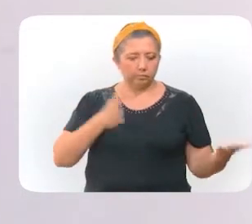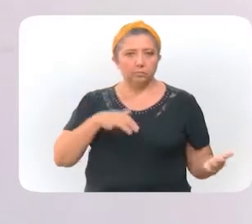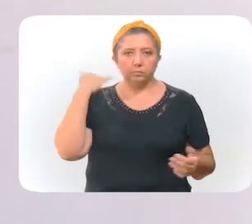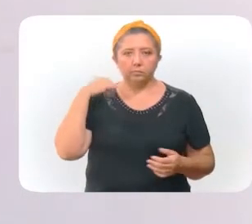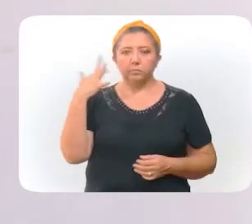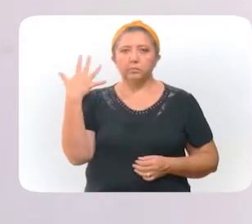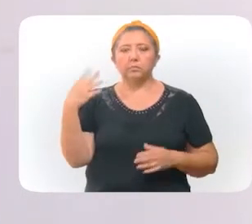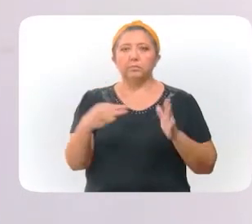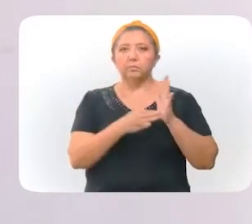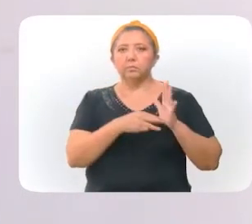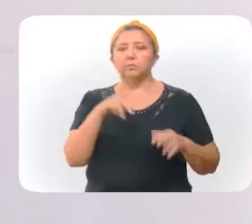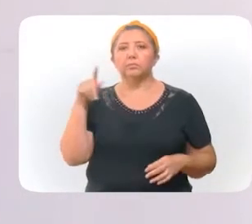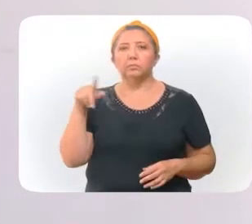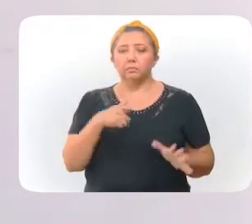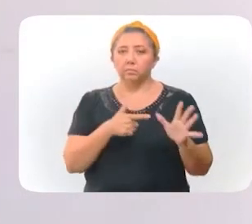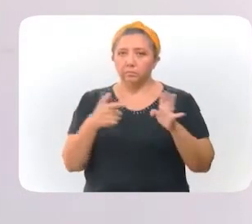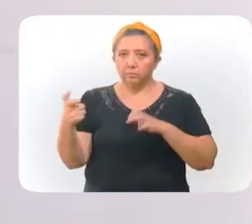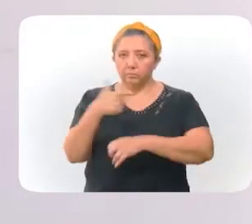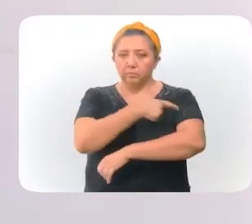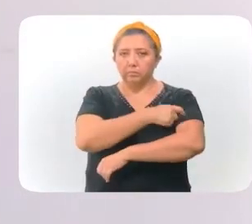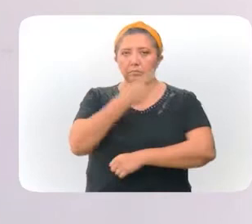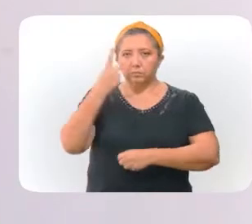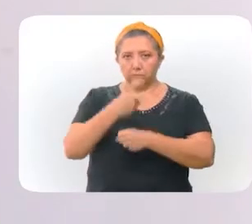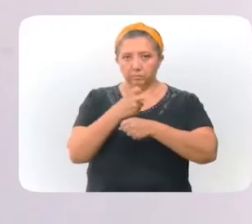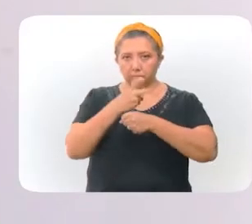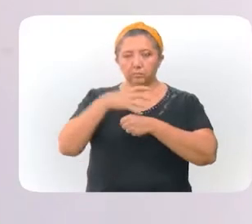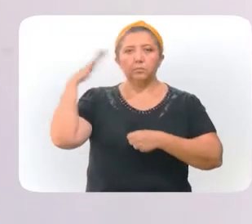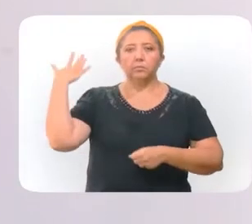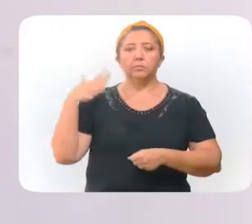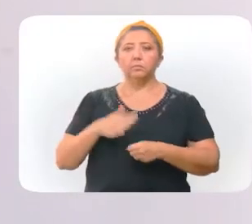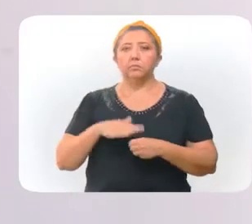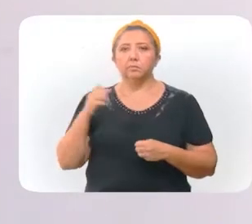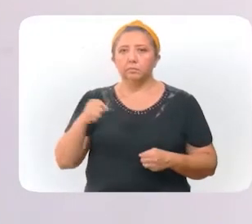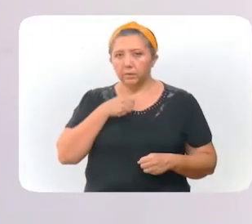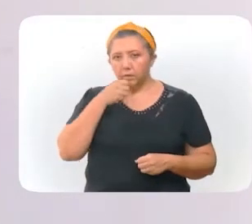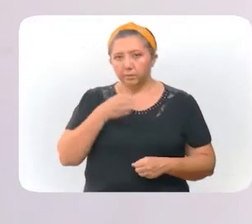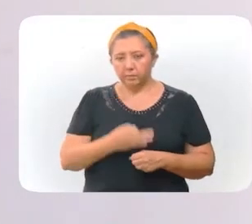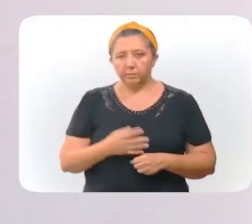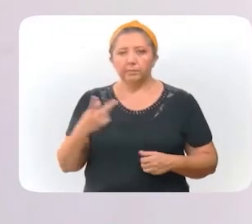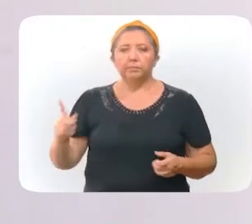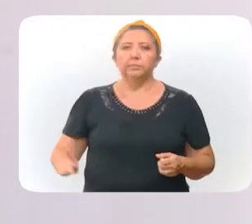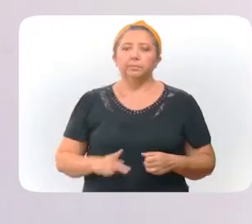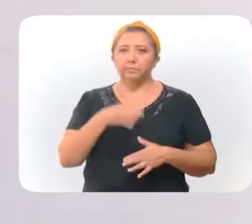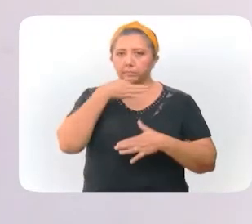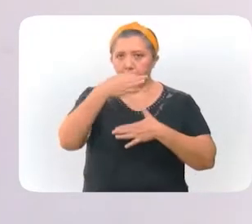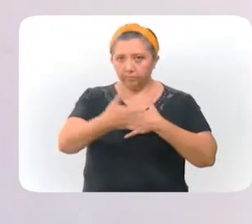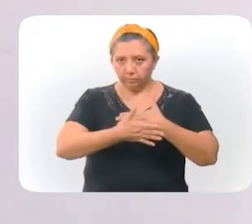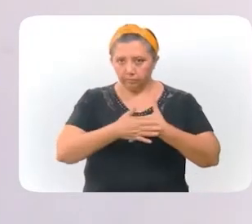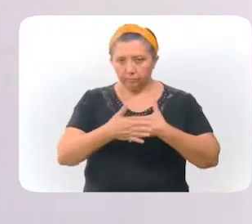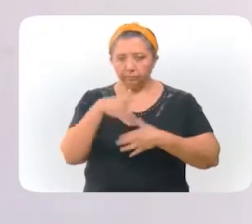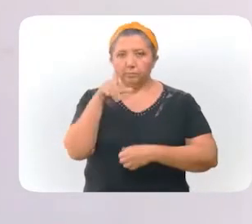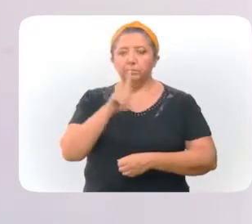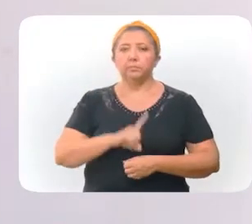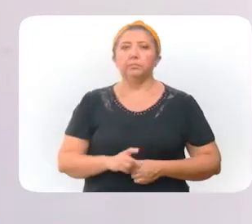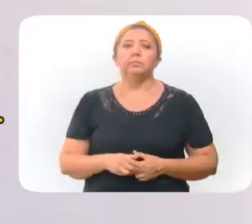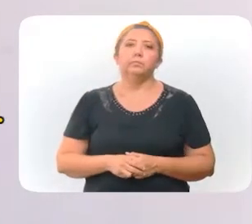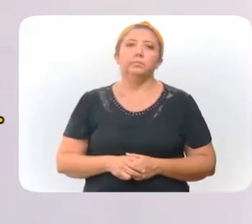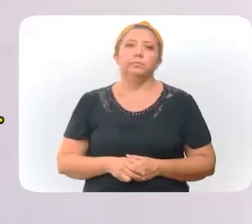Yucatán 50.700 vacunas para aplicar la segunda dosis a adultos mayores de municipios que daremos a conocer en los próximos